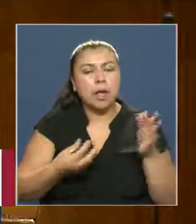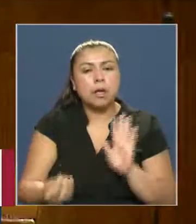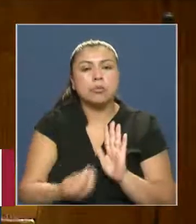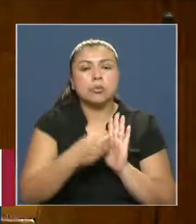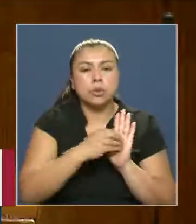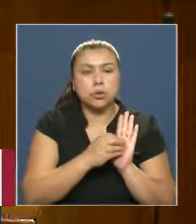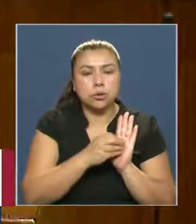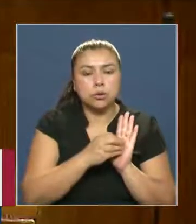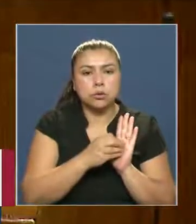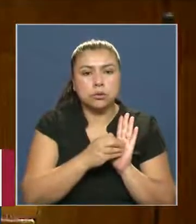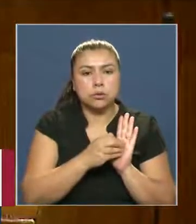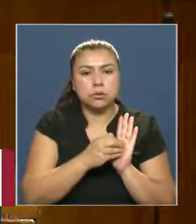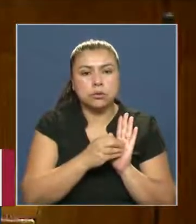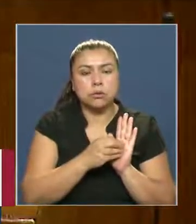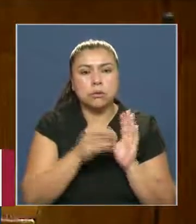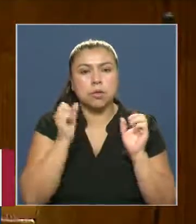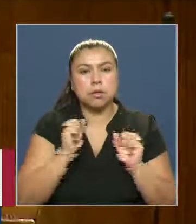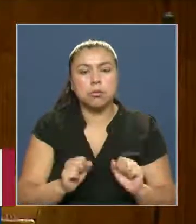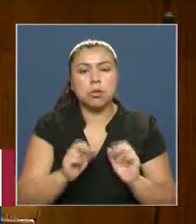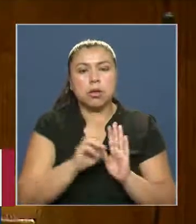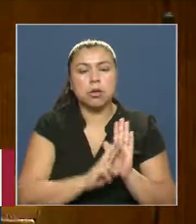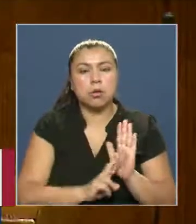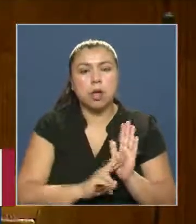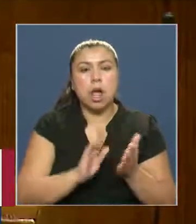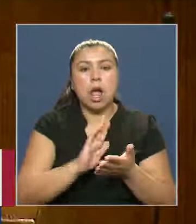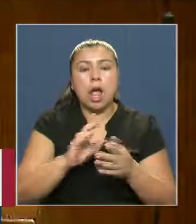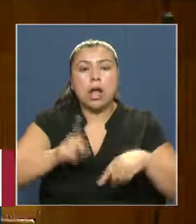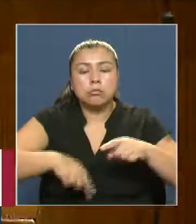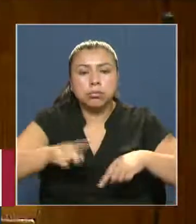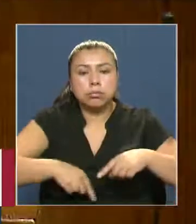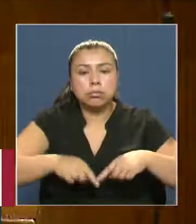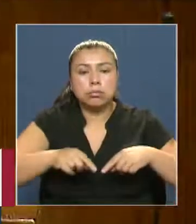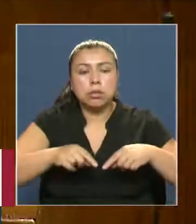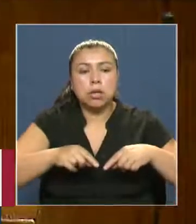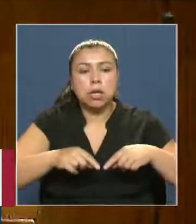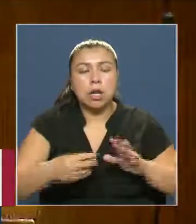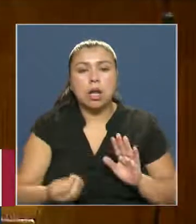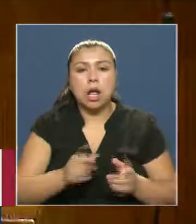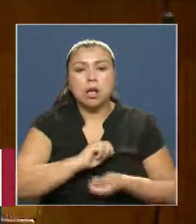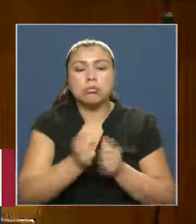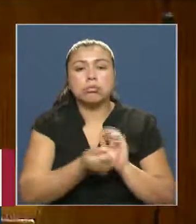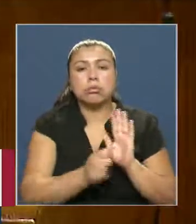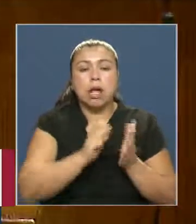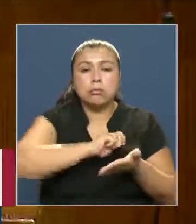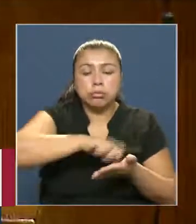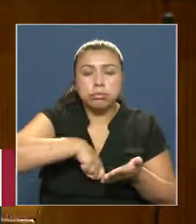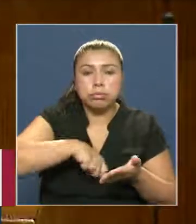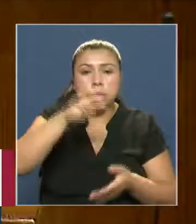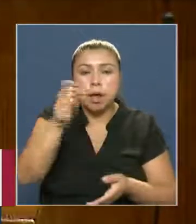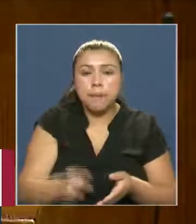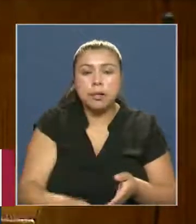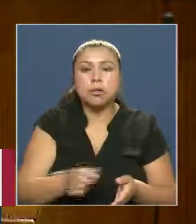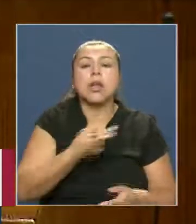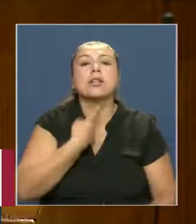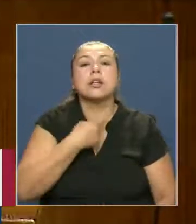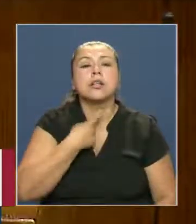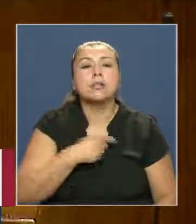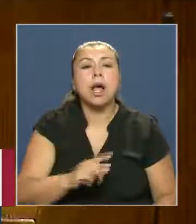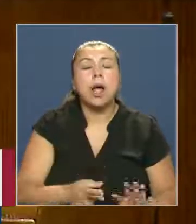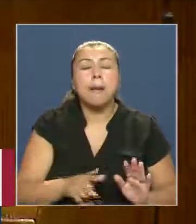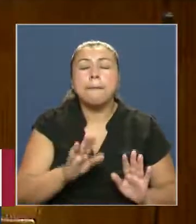incorporado para poder regularizar estos loteos, se reemplaza la solicitud suscrita por los interesados, que